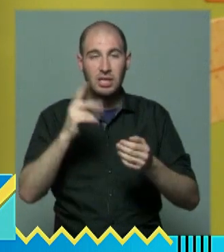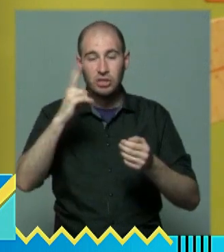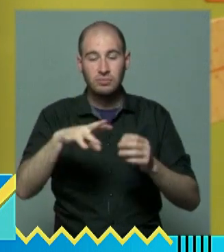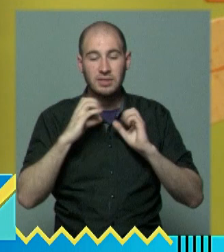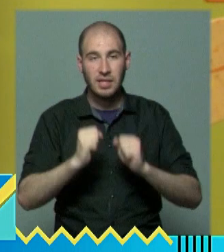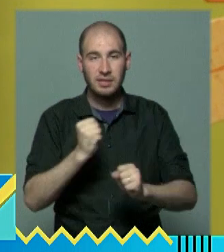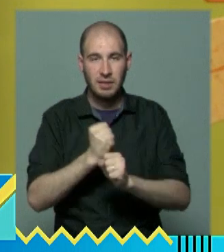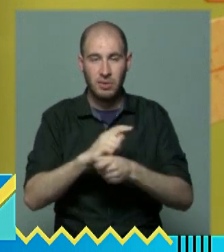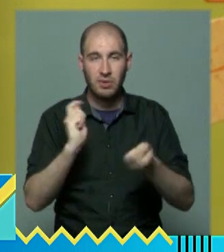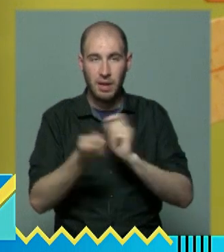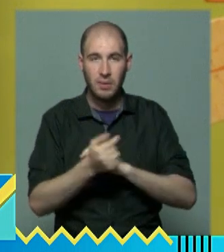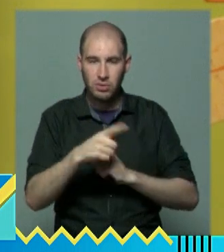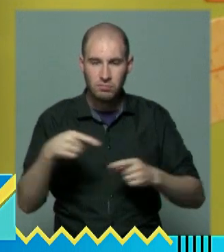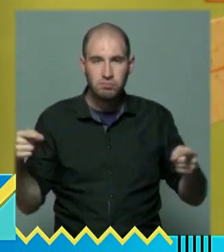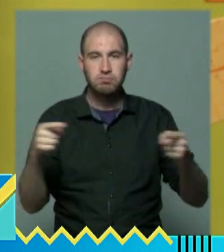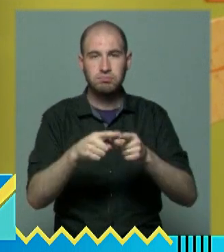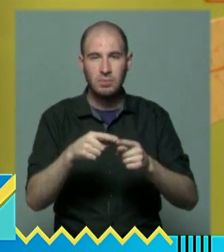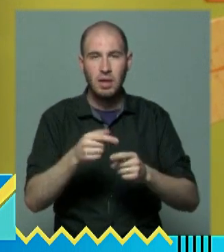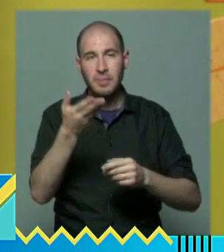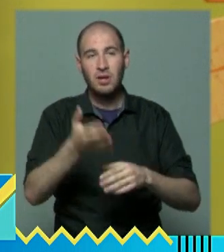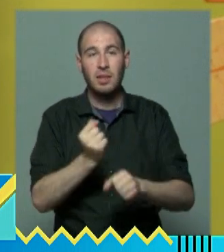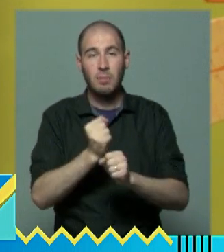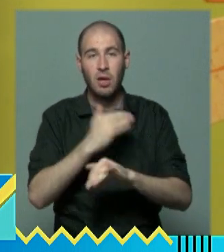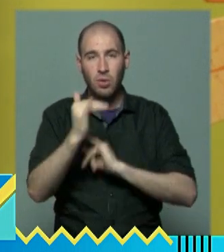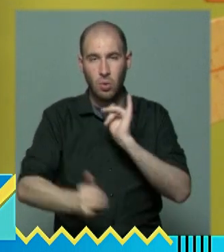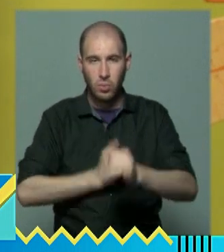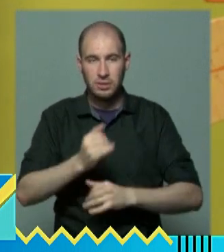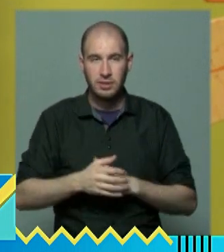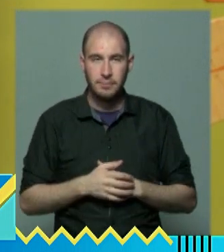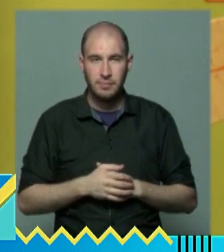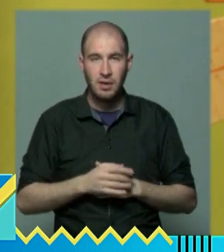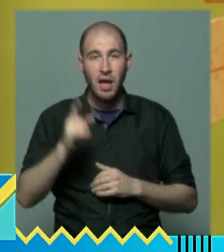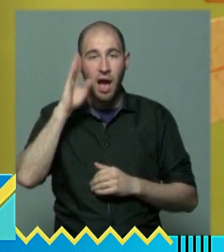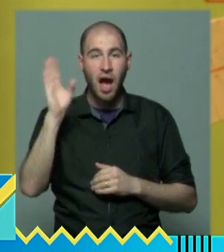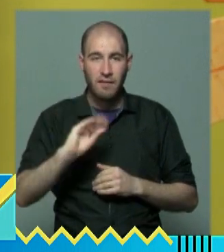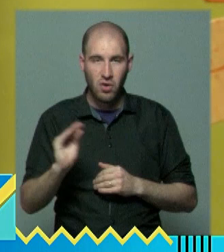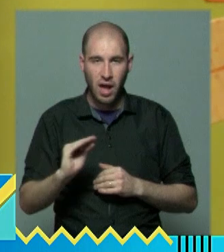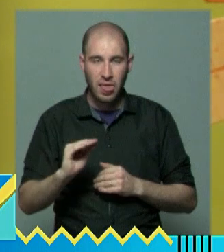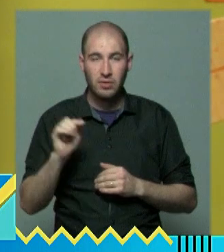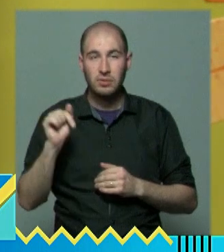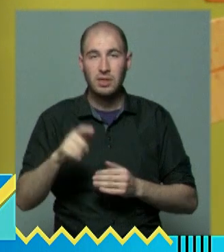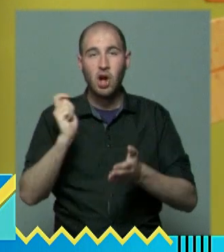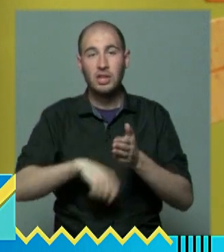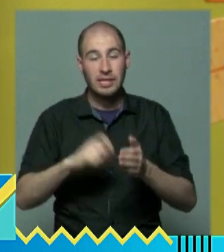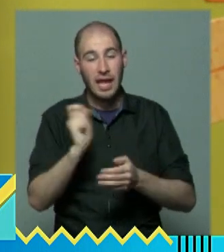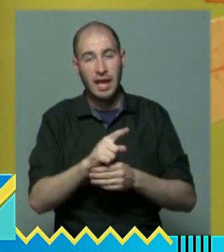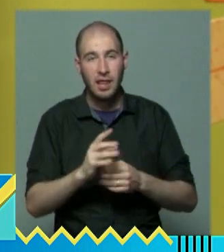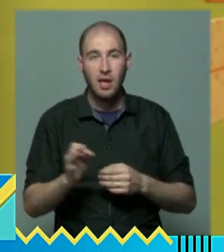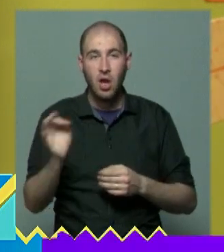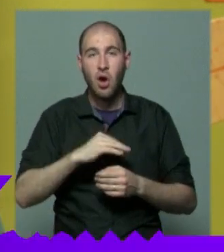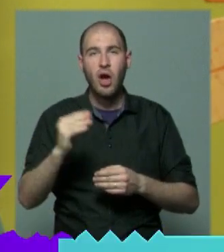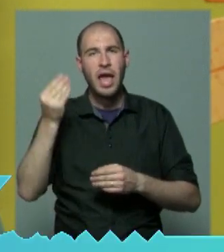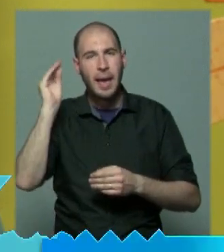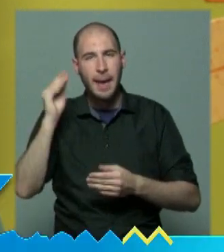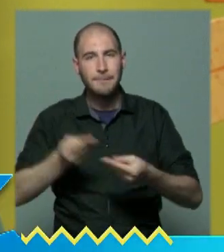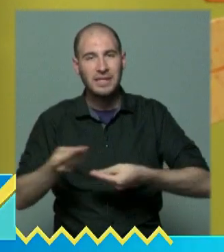de Trabajo donde nosotros apuntamos y le informamos al trabajador si el abogado que trae lo ha contratado él o se lo ha puesto la